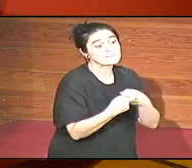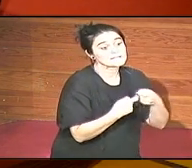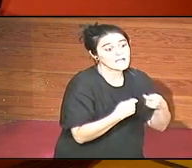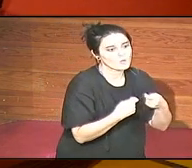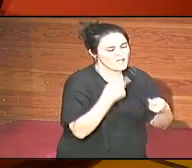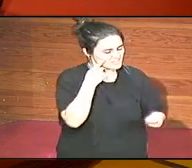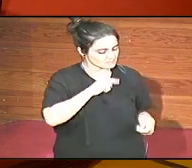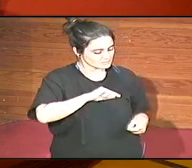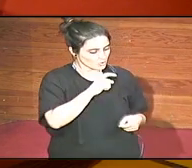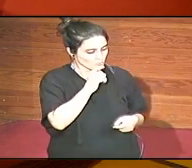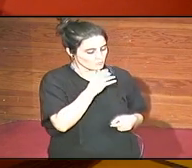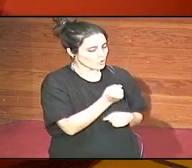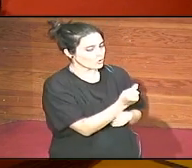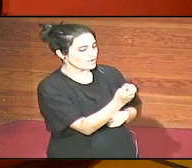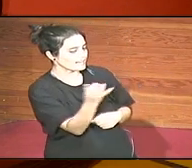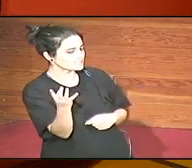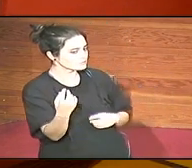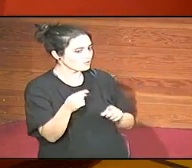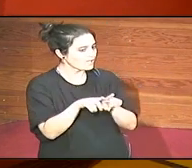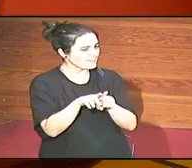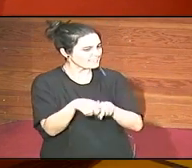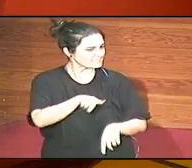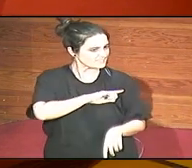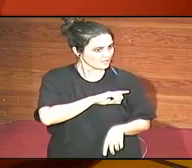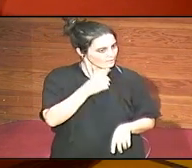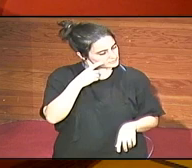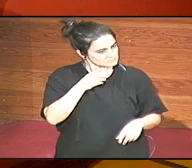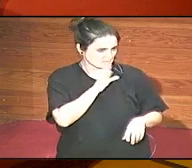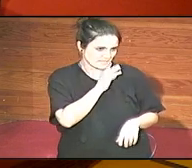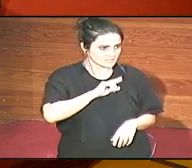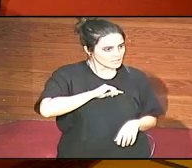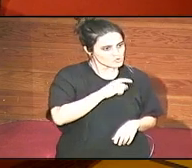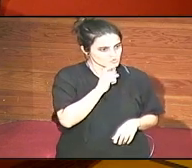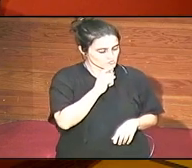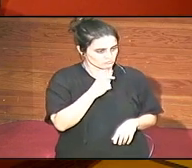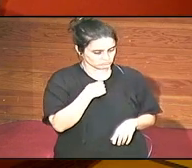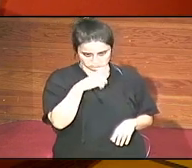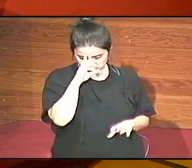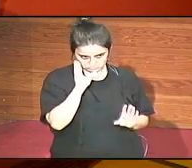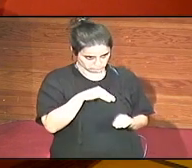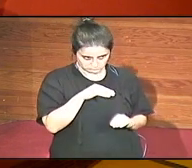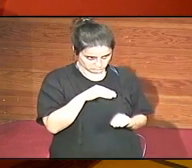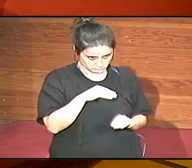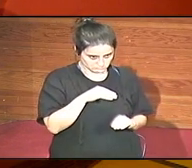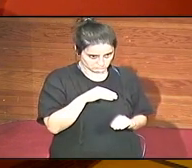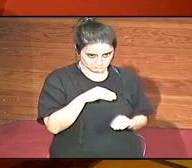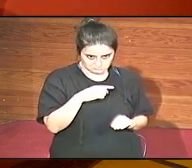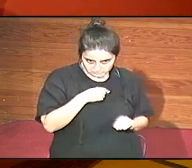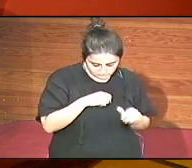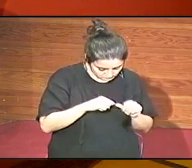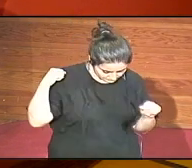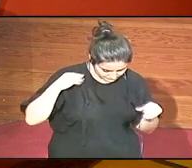los de otros puestos de comida a cuadros o sea no se me habría ocurrido en la vida